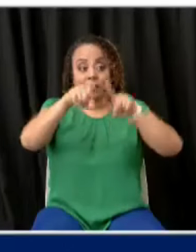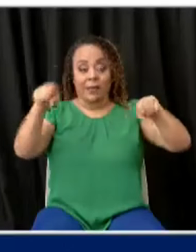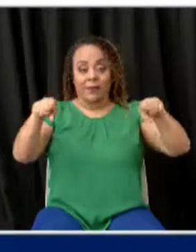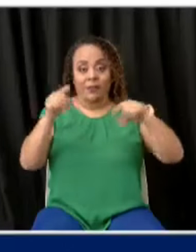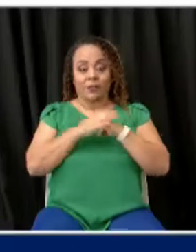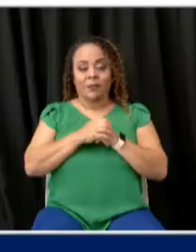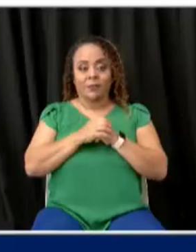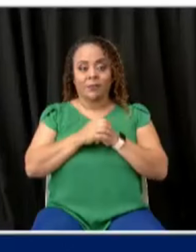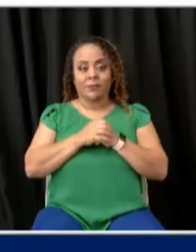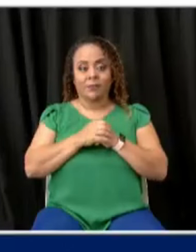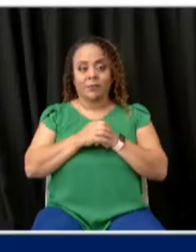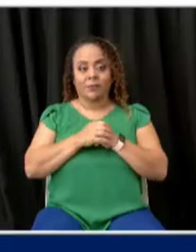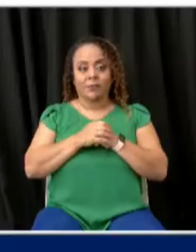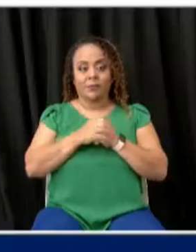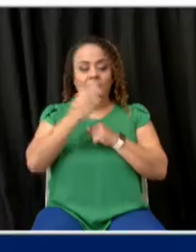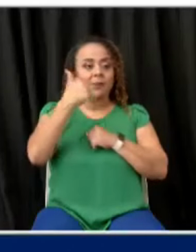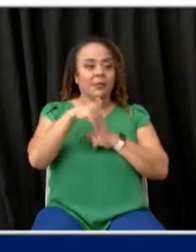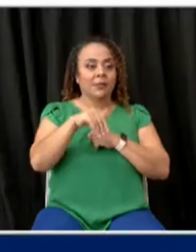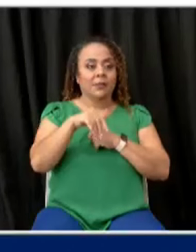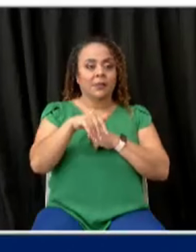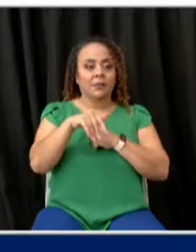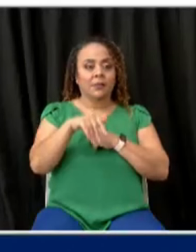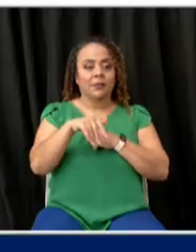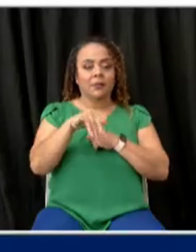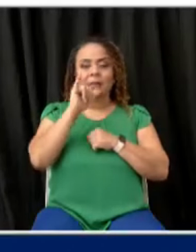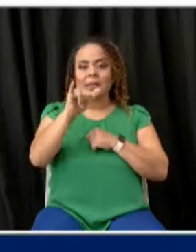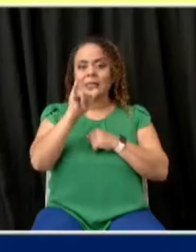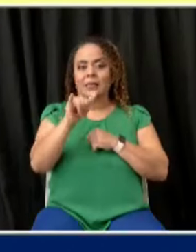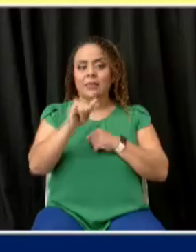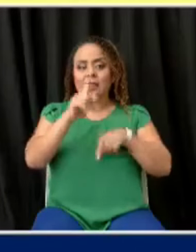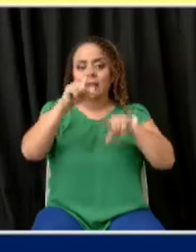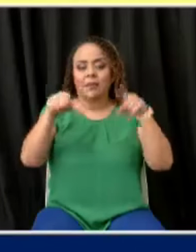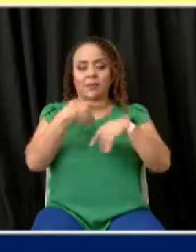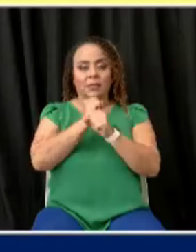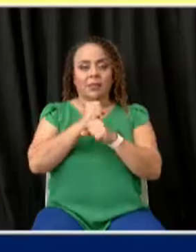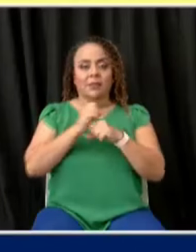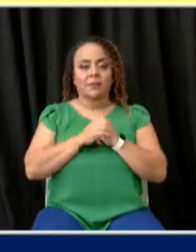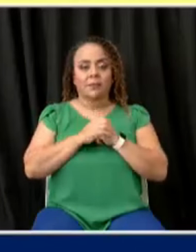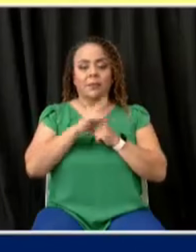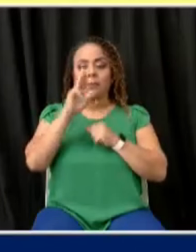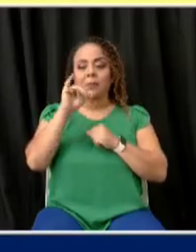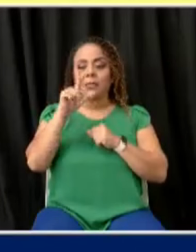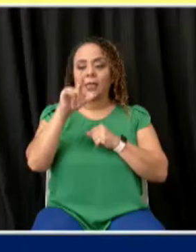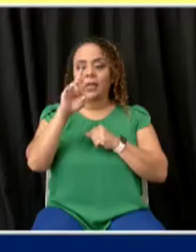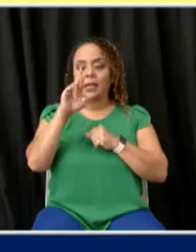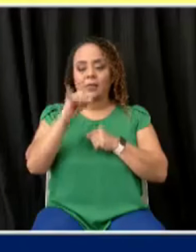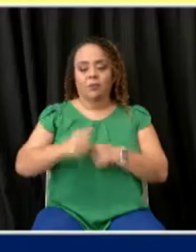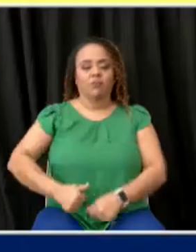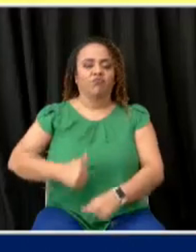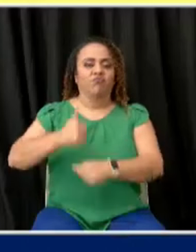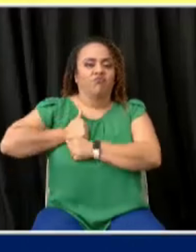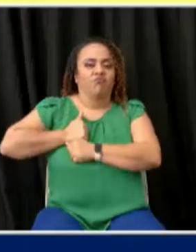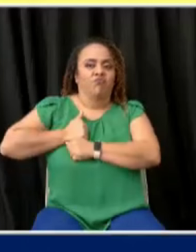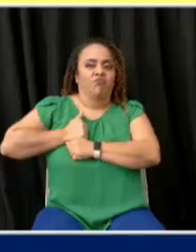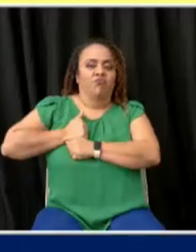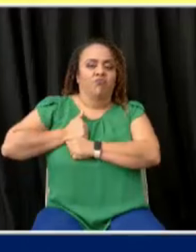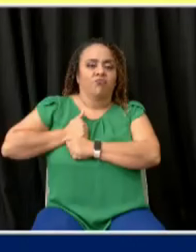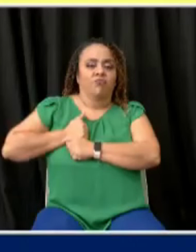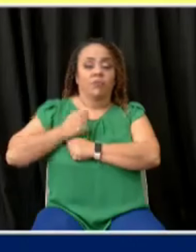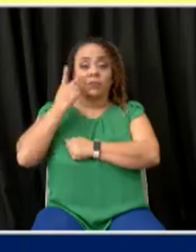en militares, la que sigue. Estas son gráficas que se hacen en militares, donde se ve